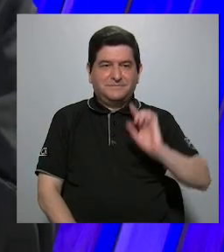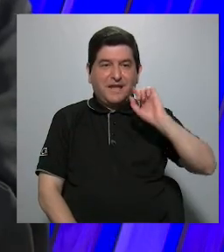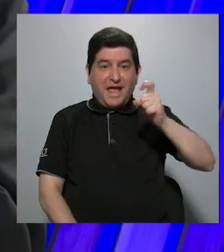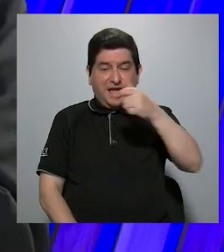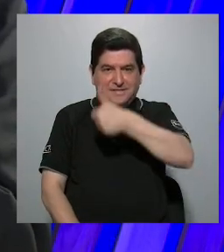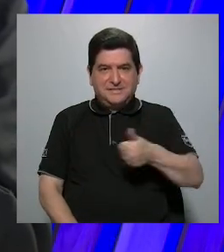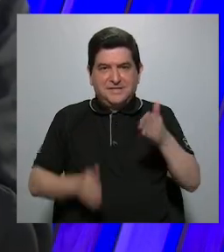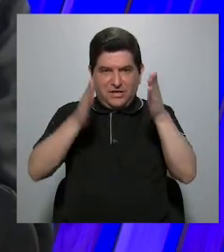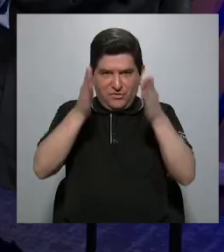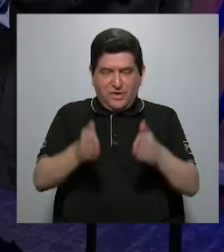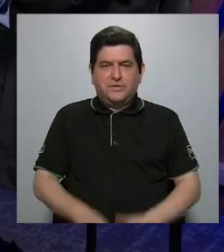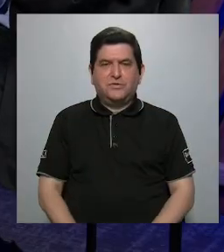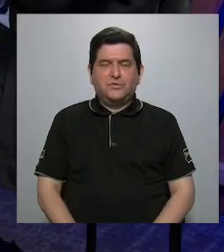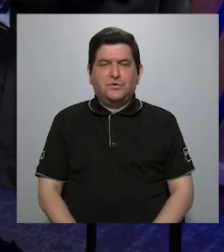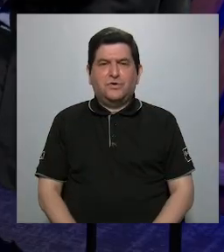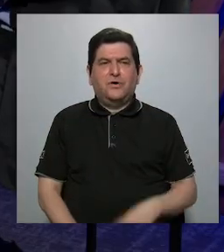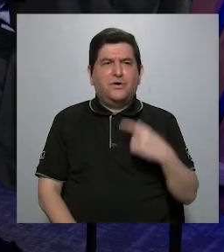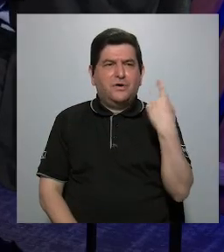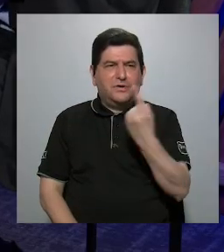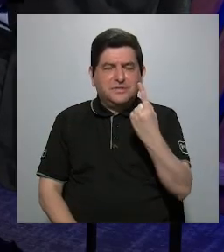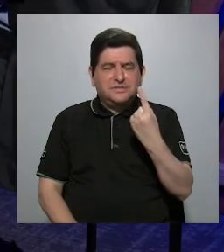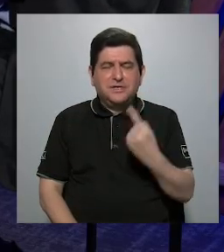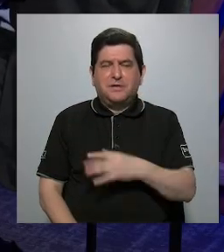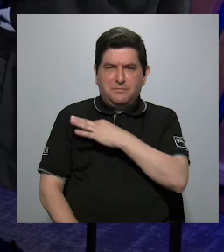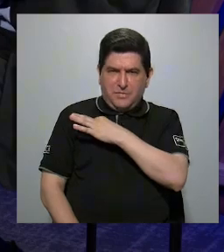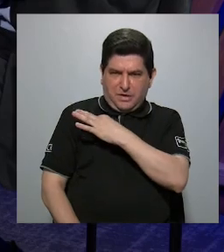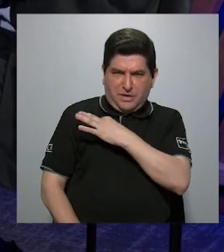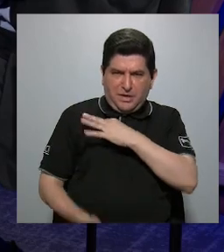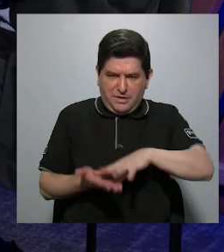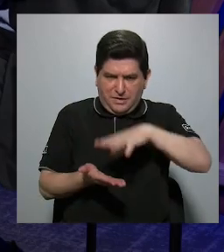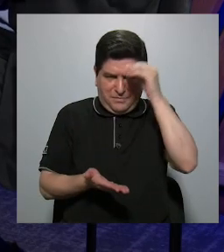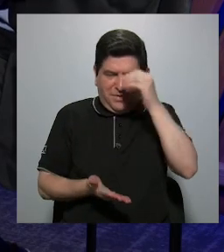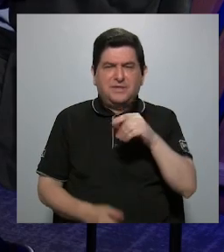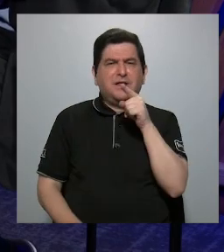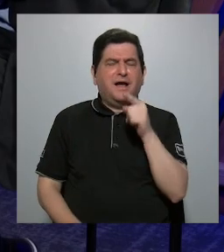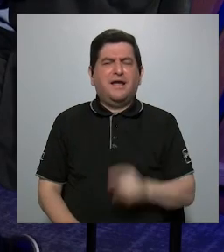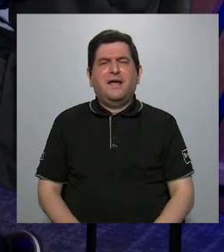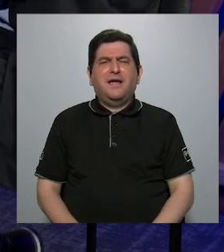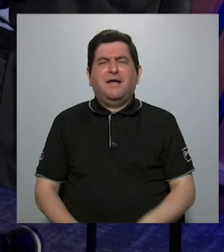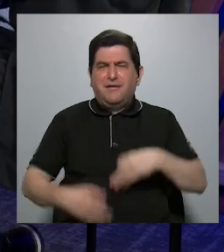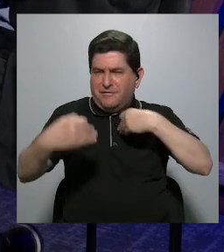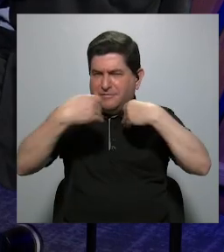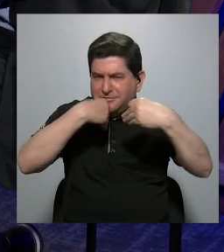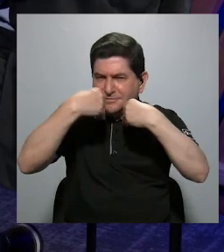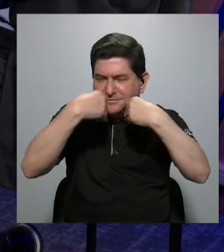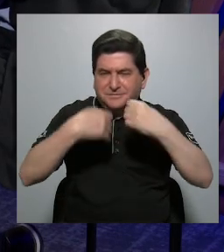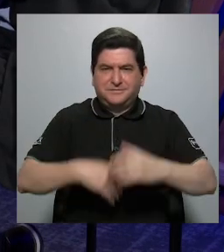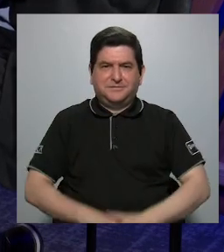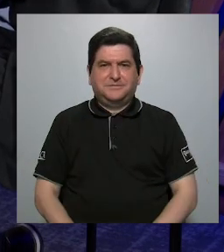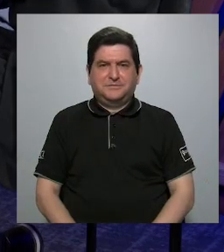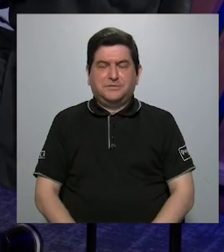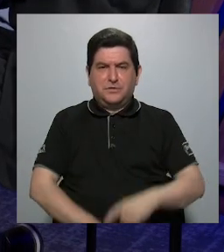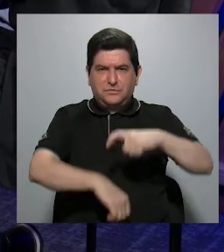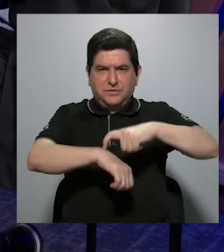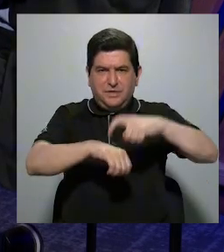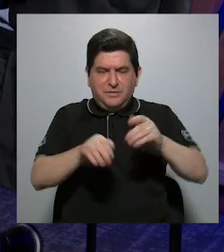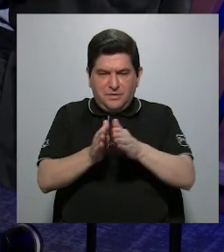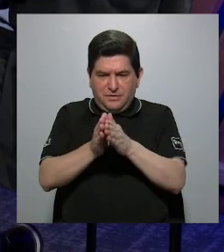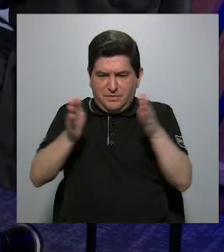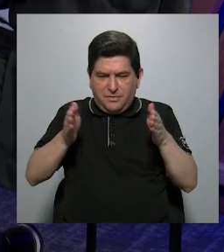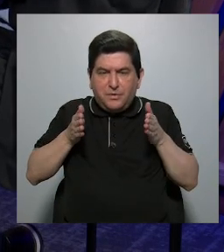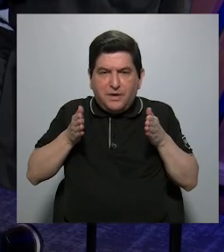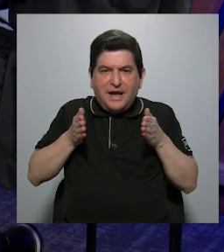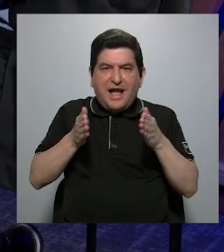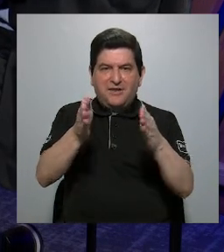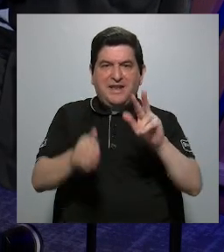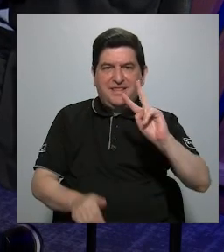Alex Rector. Es siempre una invitación a aprender. Nos estaba él contando de cuando se iba a ampliar la